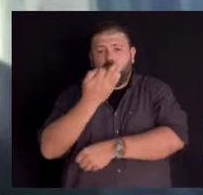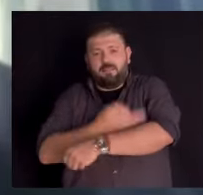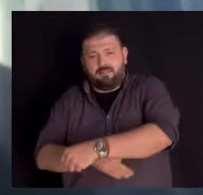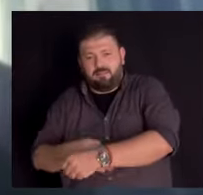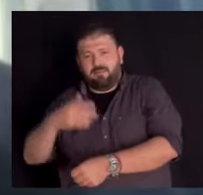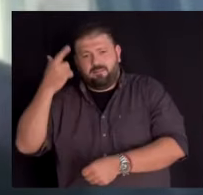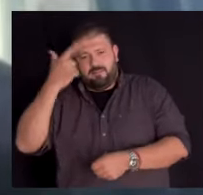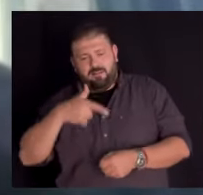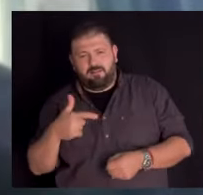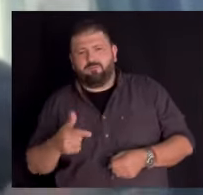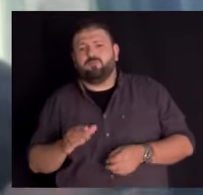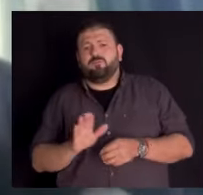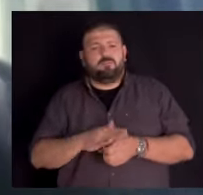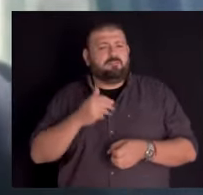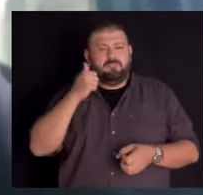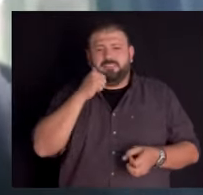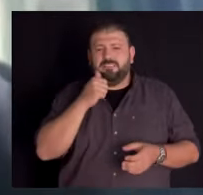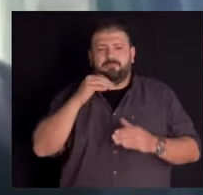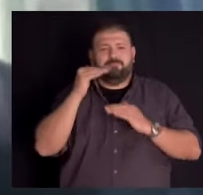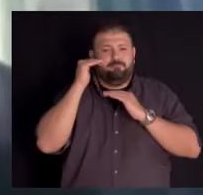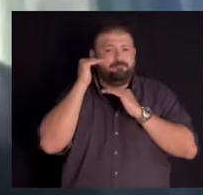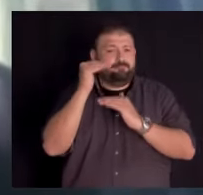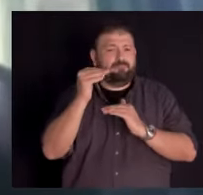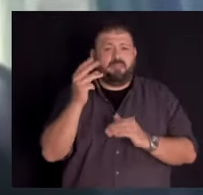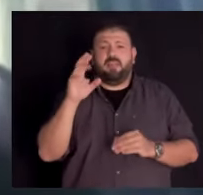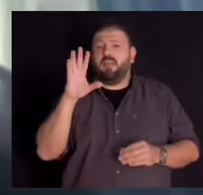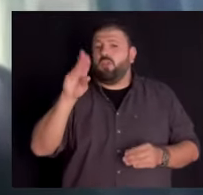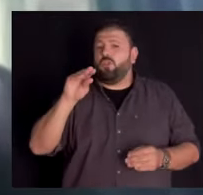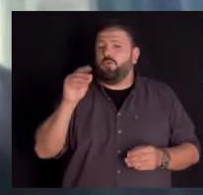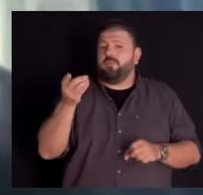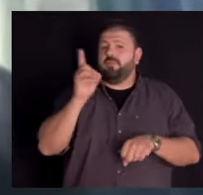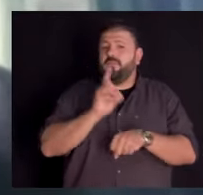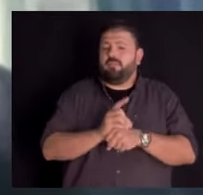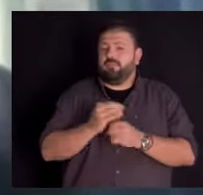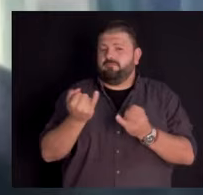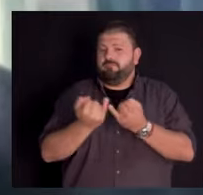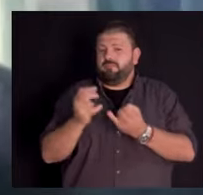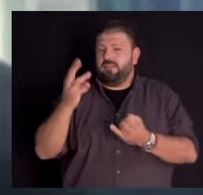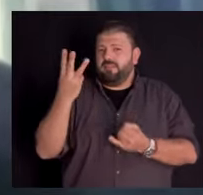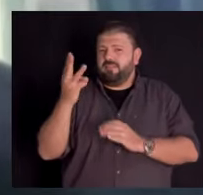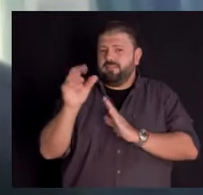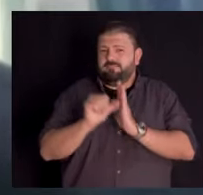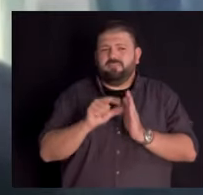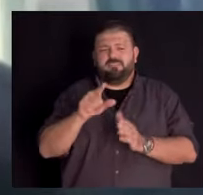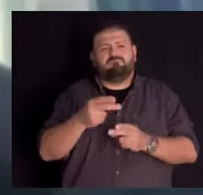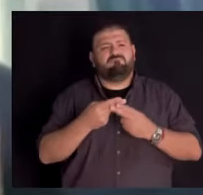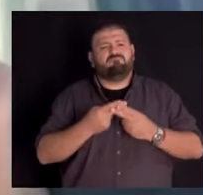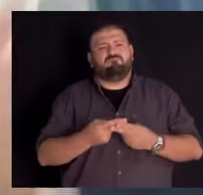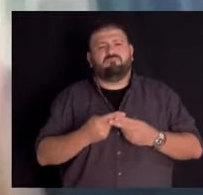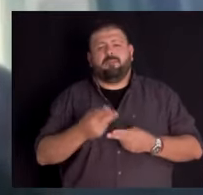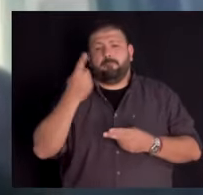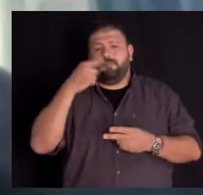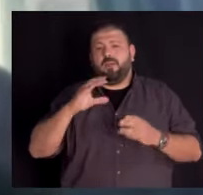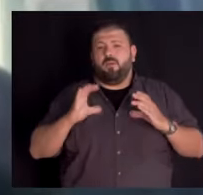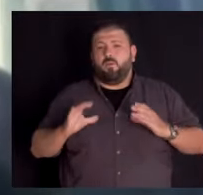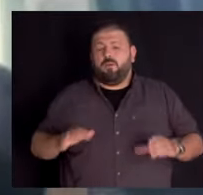un tiempo mínimo de 90 días. 90 días normalmente son suficientes para que nuestro cuerpo se